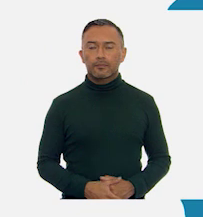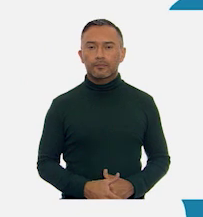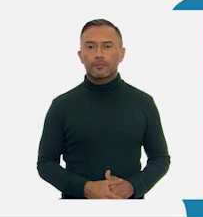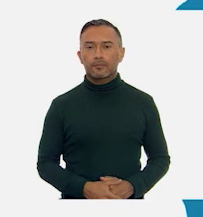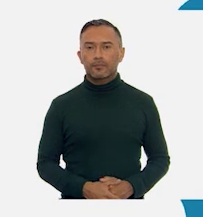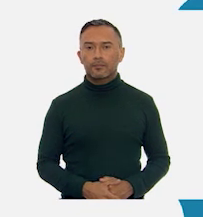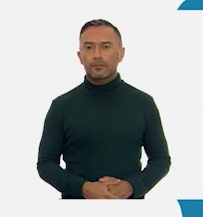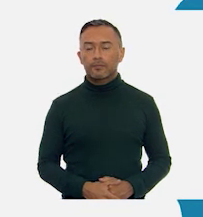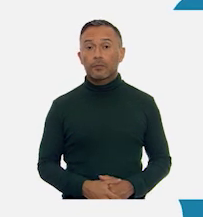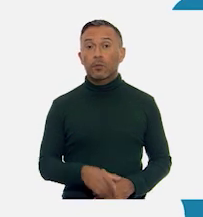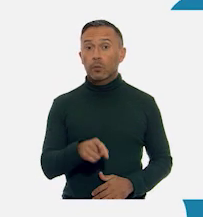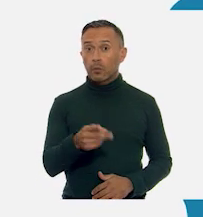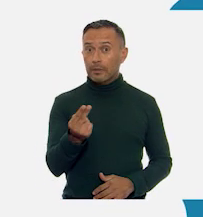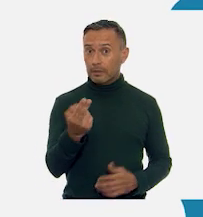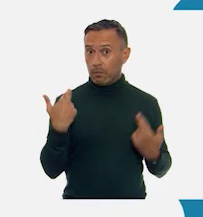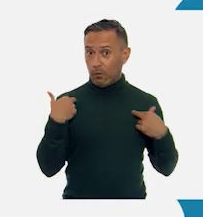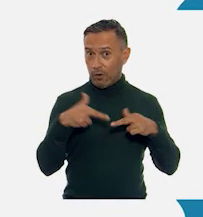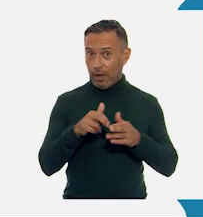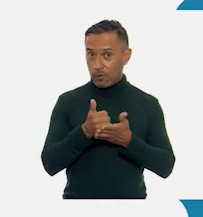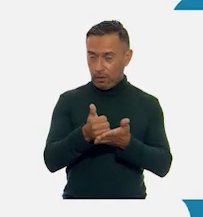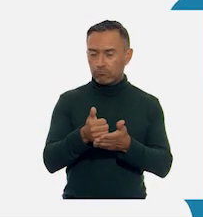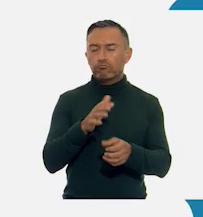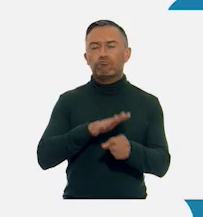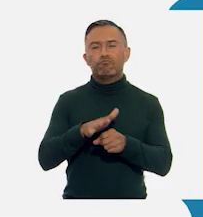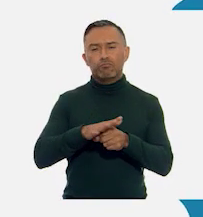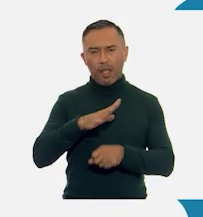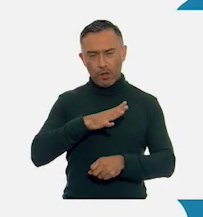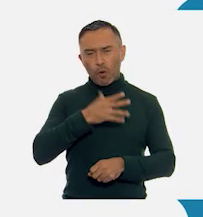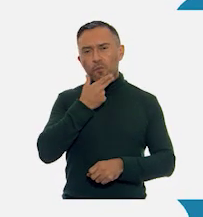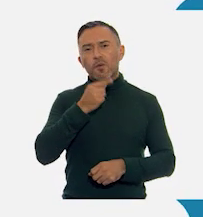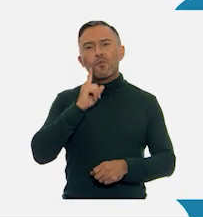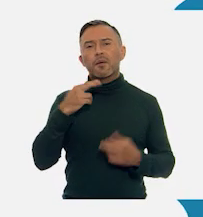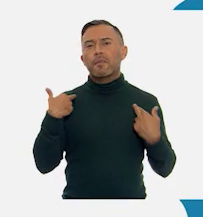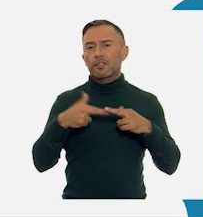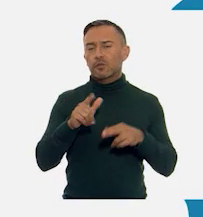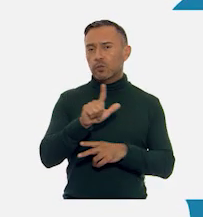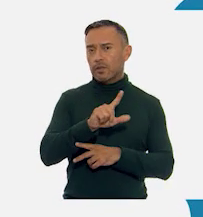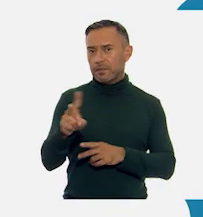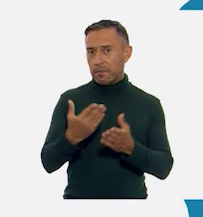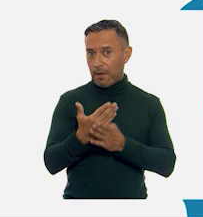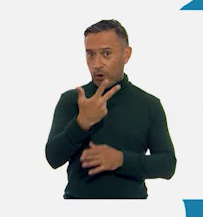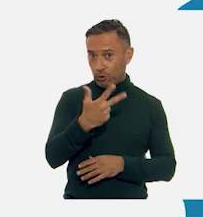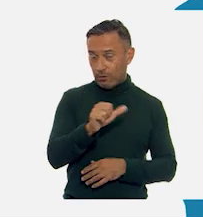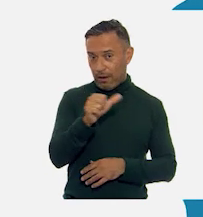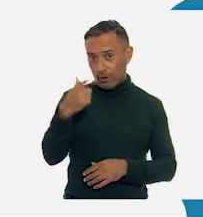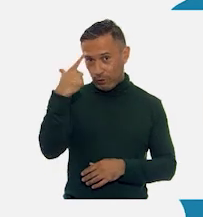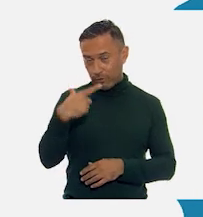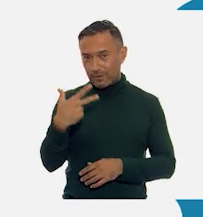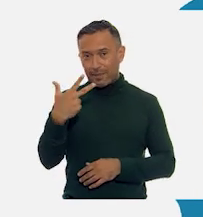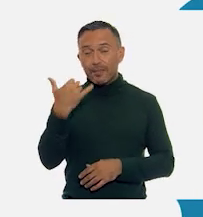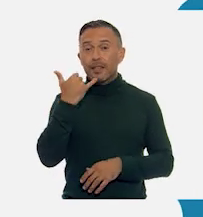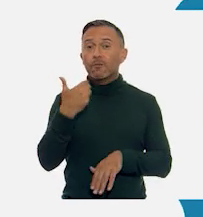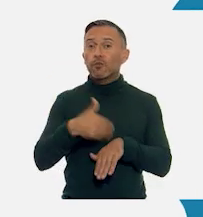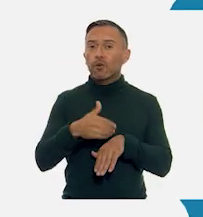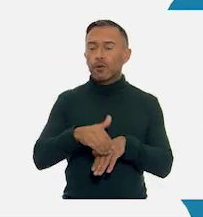Para apoyo pedagógico, hay maestras y maestros de lunes a viernes de 8 a 20 horas en el teléfono